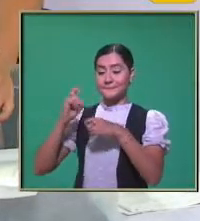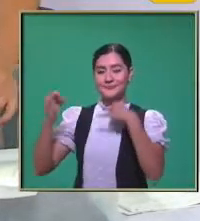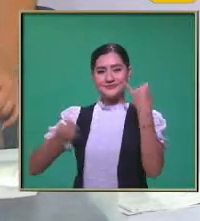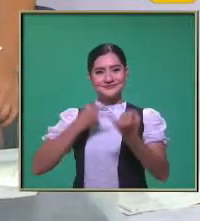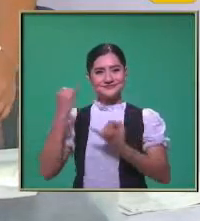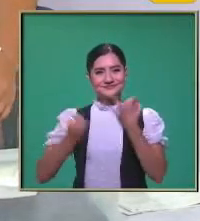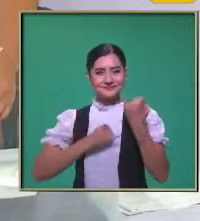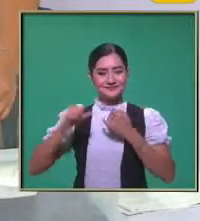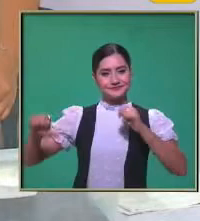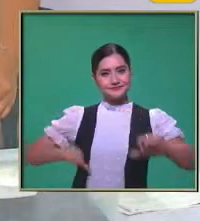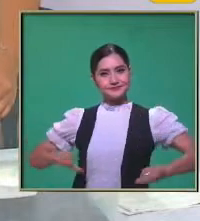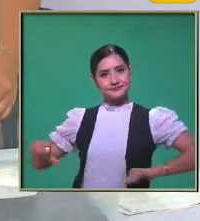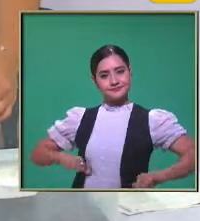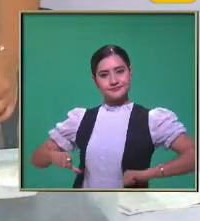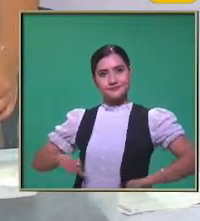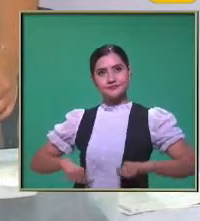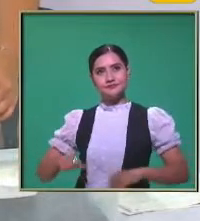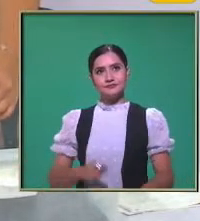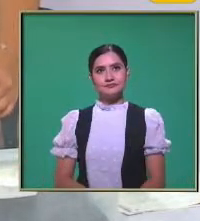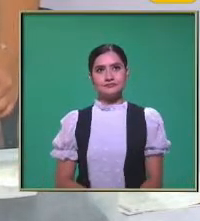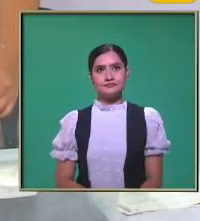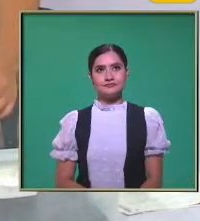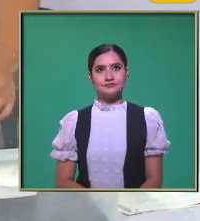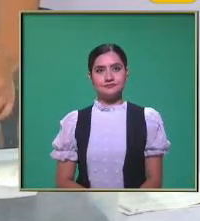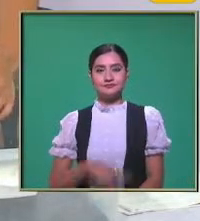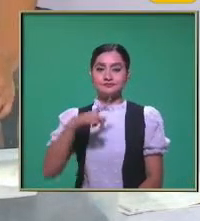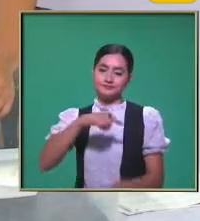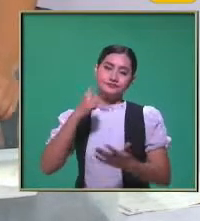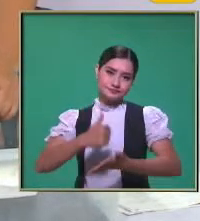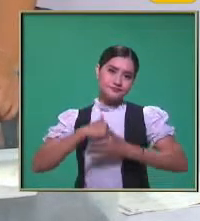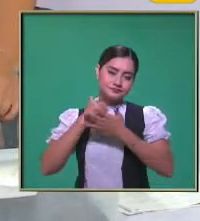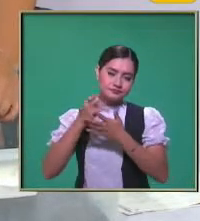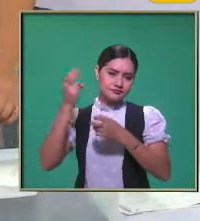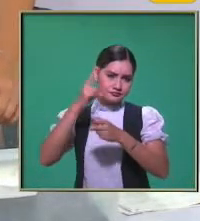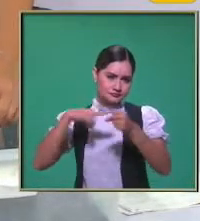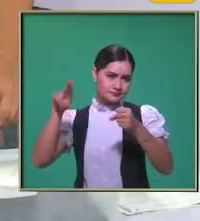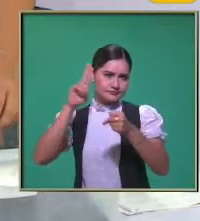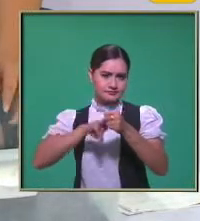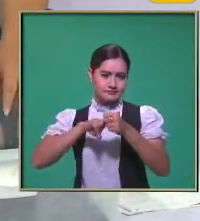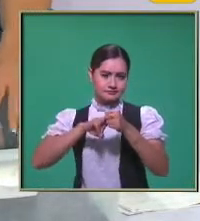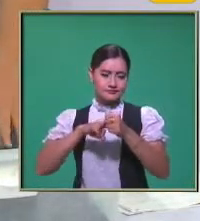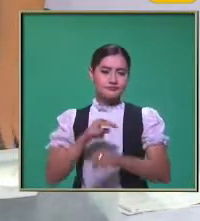Jugando con nuestros elementos de la naturaleza. Y ahora,